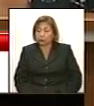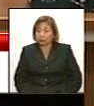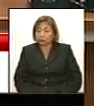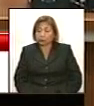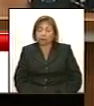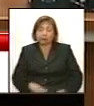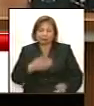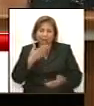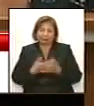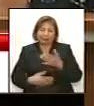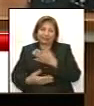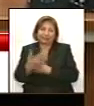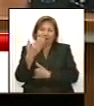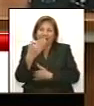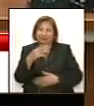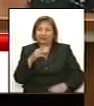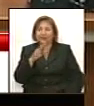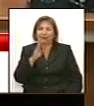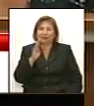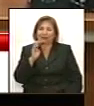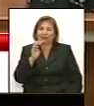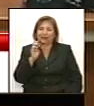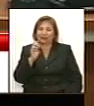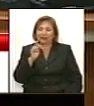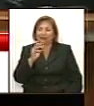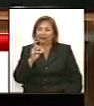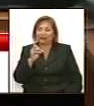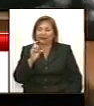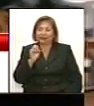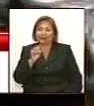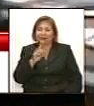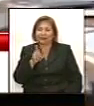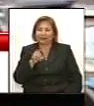Buenos días, mi nombre es Joana Ramos Bendezú. Venimos en este caso